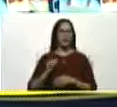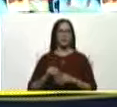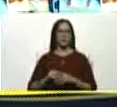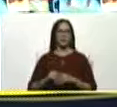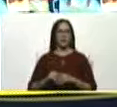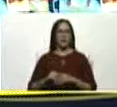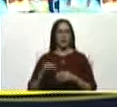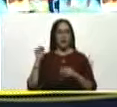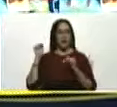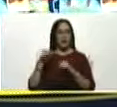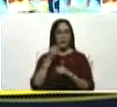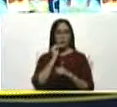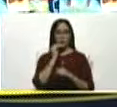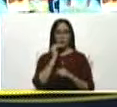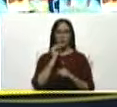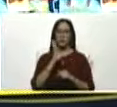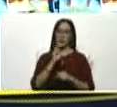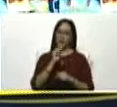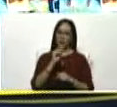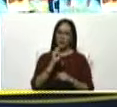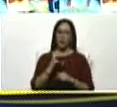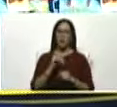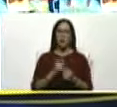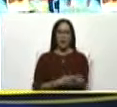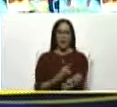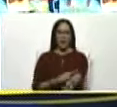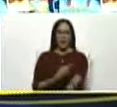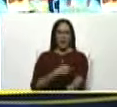este muchacho y habló con su hermano, Saúl.